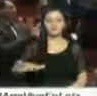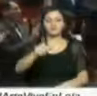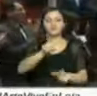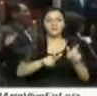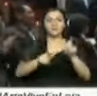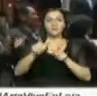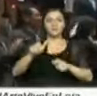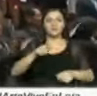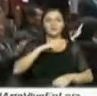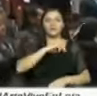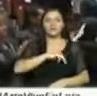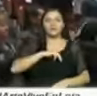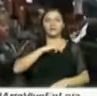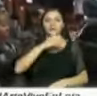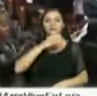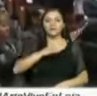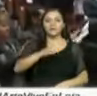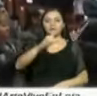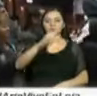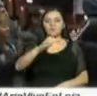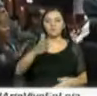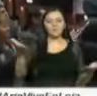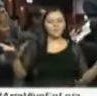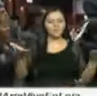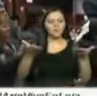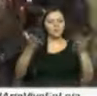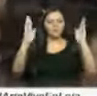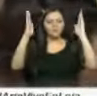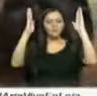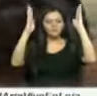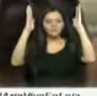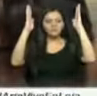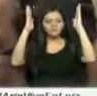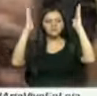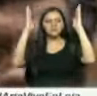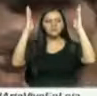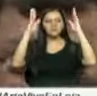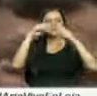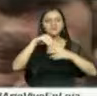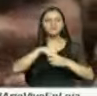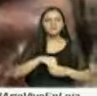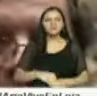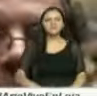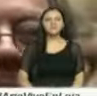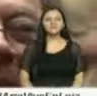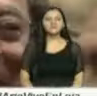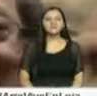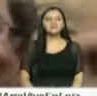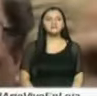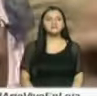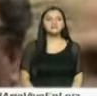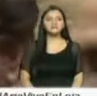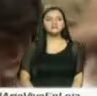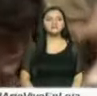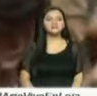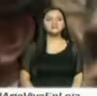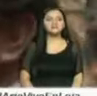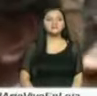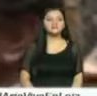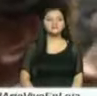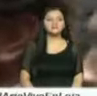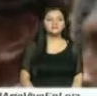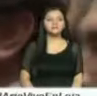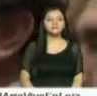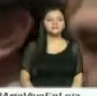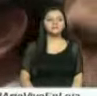del municipio de Loja. Brindamos un fortísimo aplauso para la Orquesta Sinfónica de Loja y el Coro